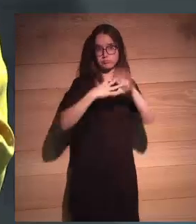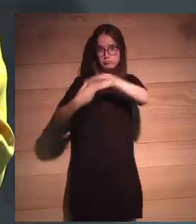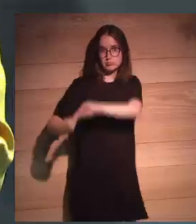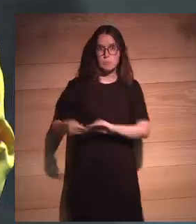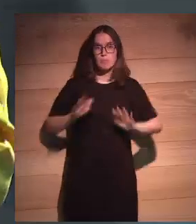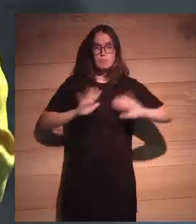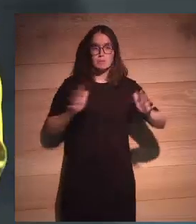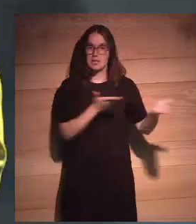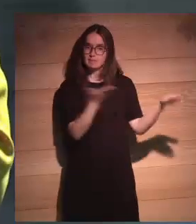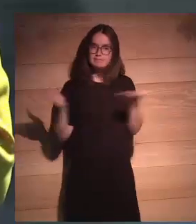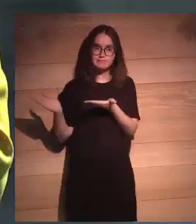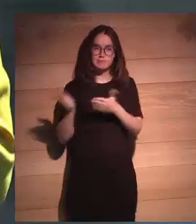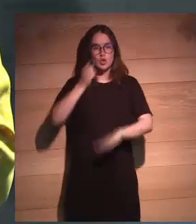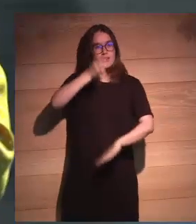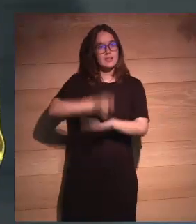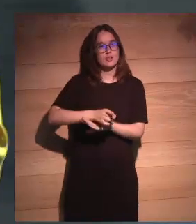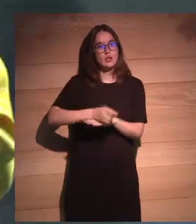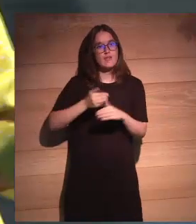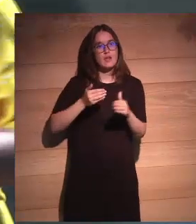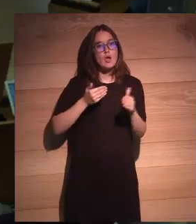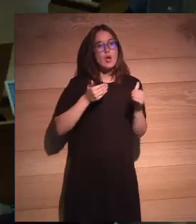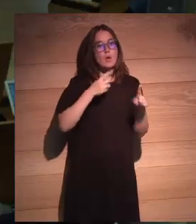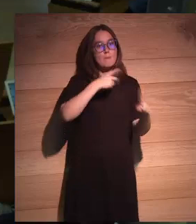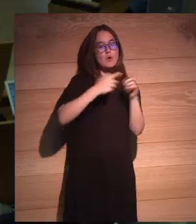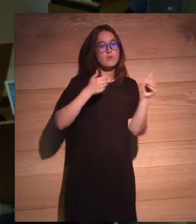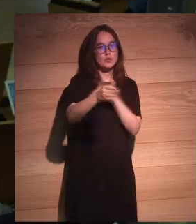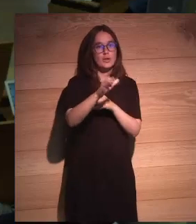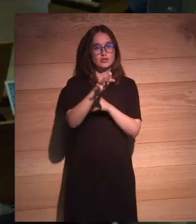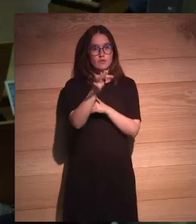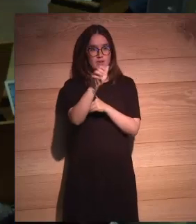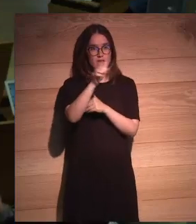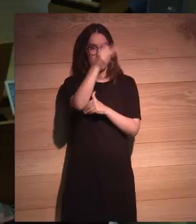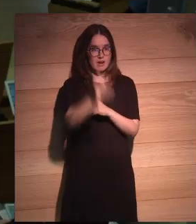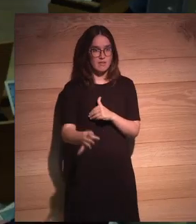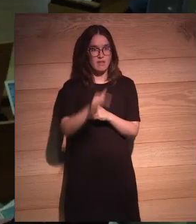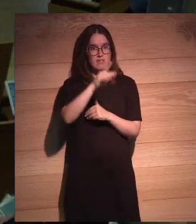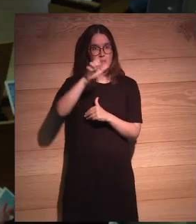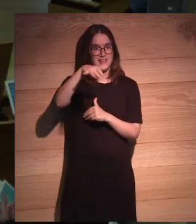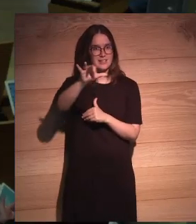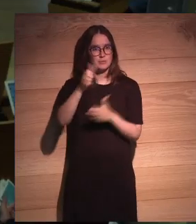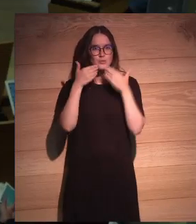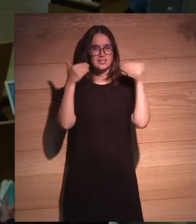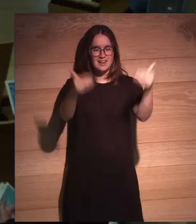más, los dejo con la directora de Profuturo, Sofía Fernández de Mesa. Muchas gracias.